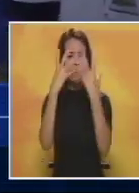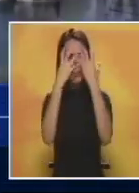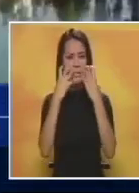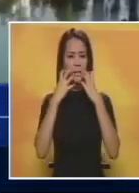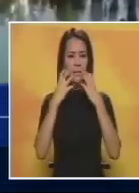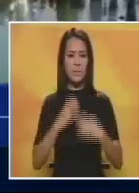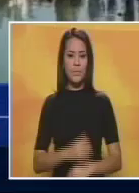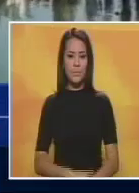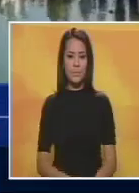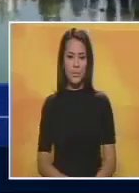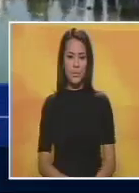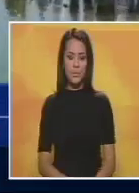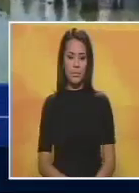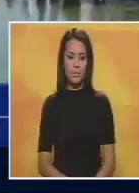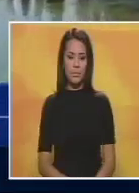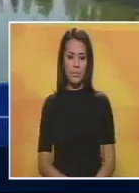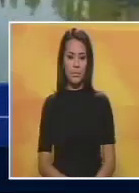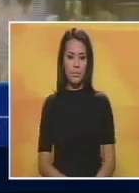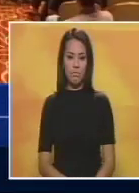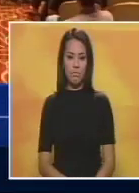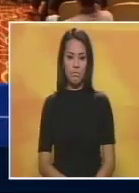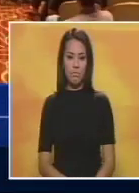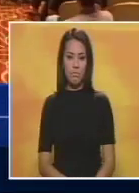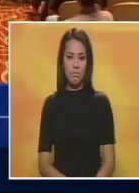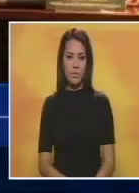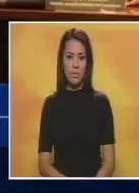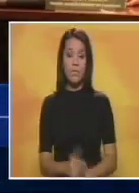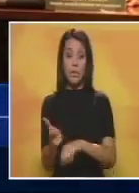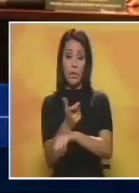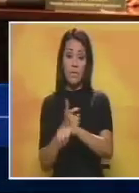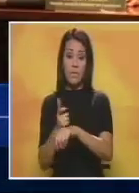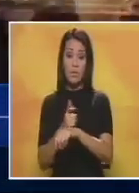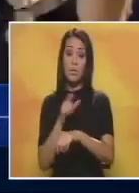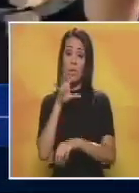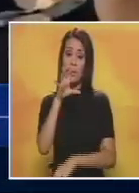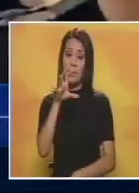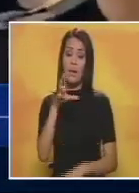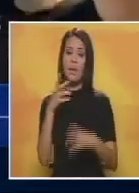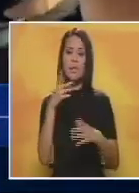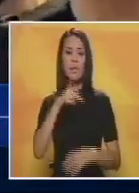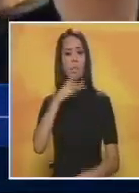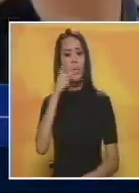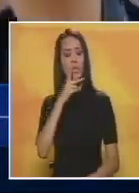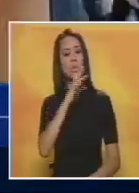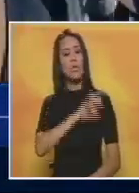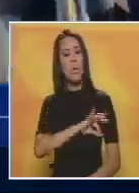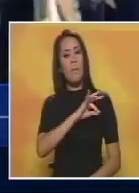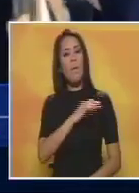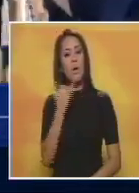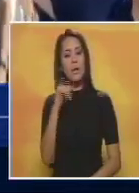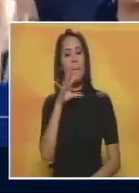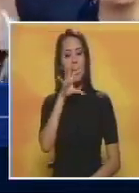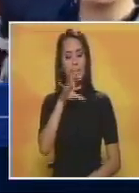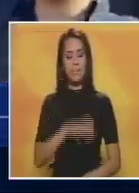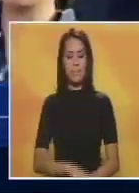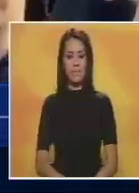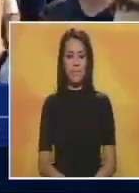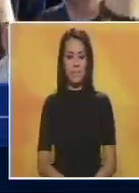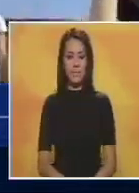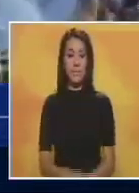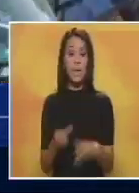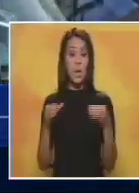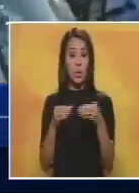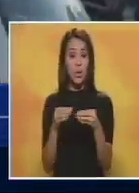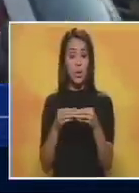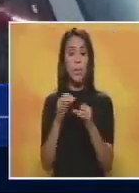terrorismo en perjuicio del Estado en el marco de la crisis sociopolítica por la que atraviesa el país. Por su parte, la